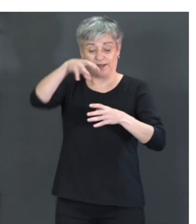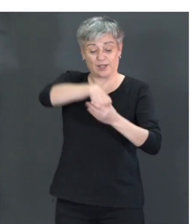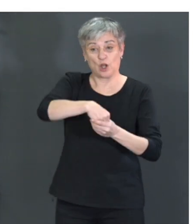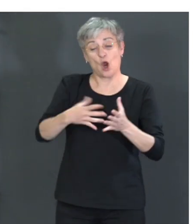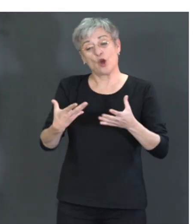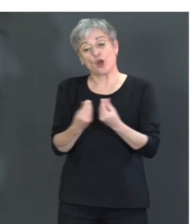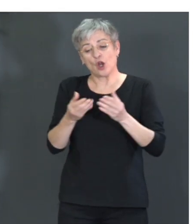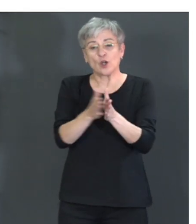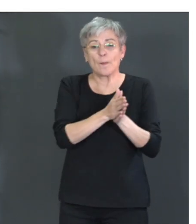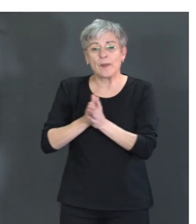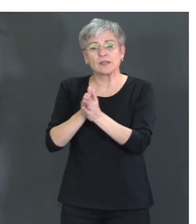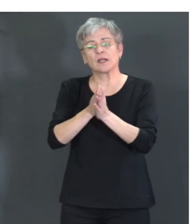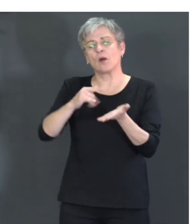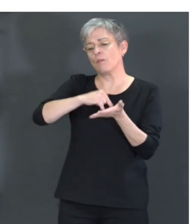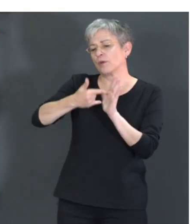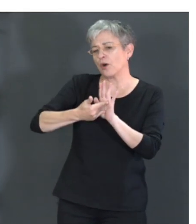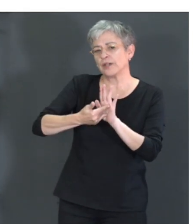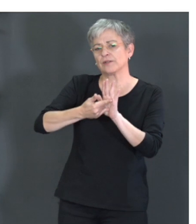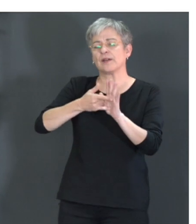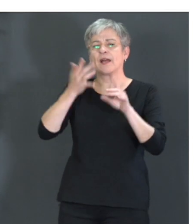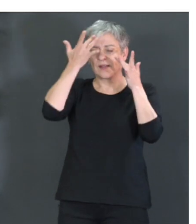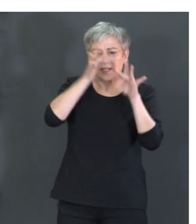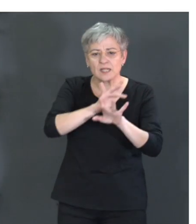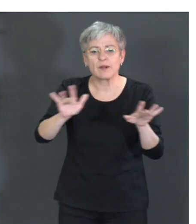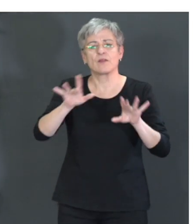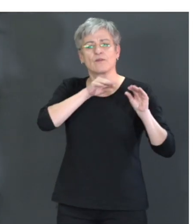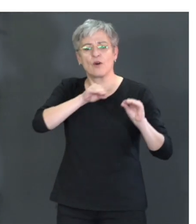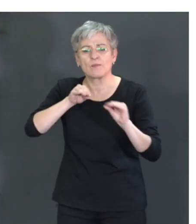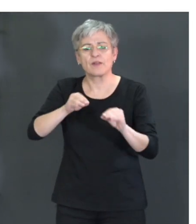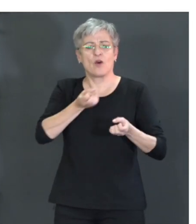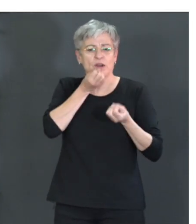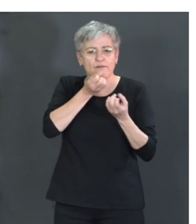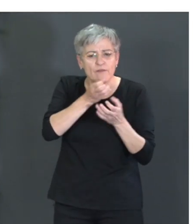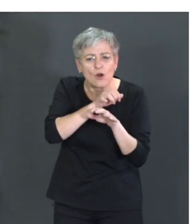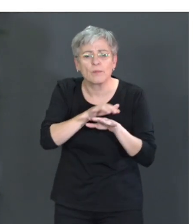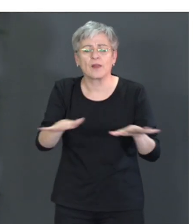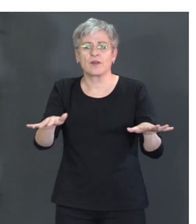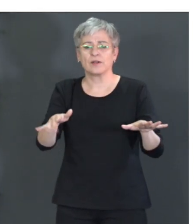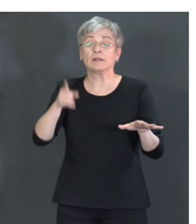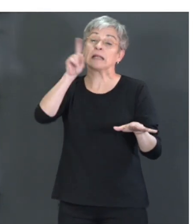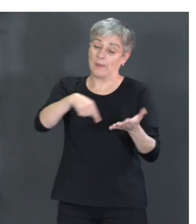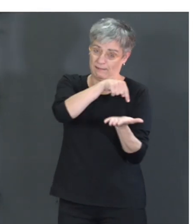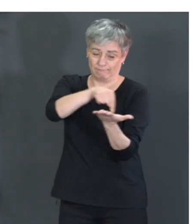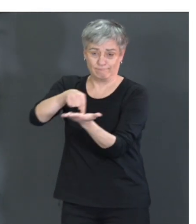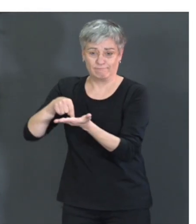compañeras a hacer proyectos tanto de sensibilización, de formación, de información, ¿no? Y también de reivindicación.